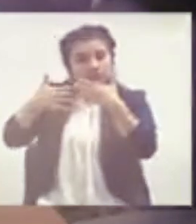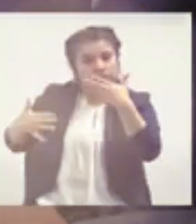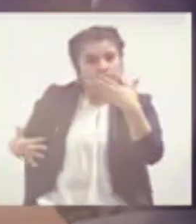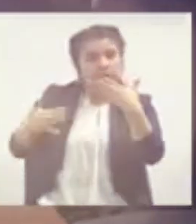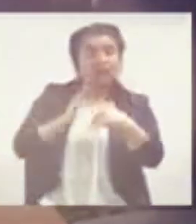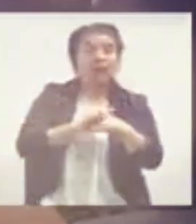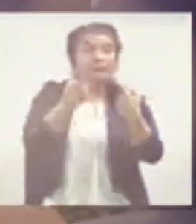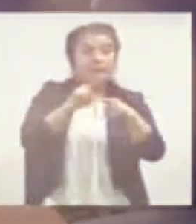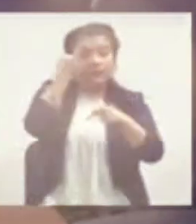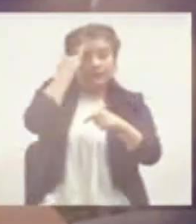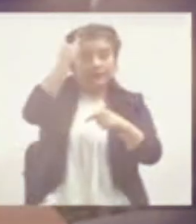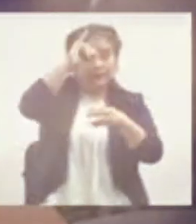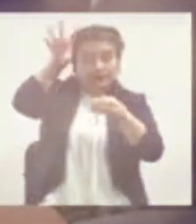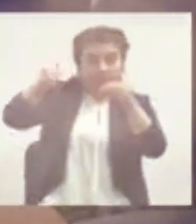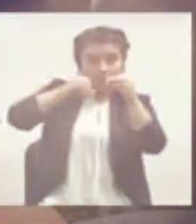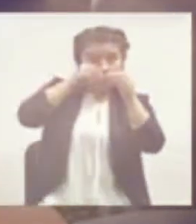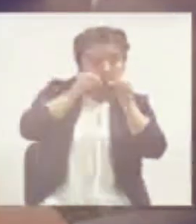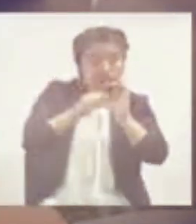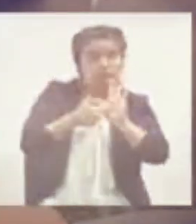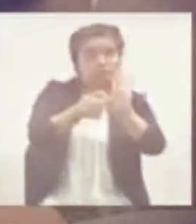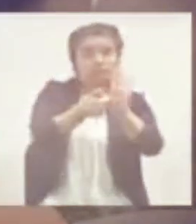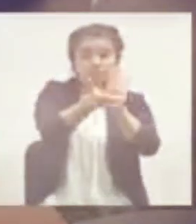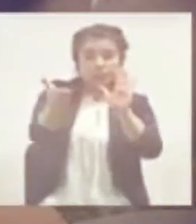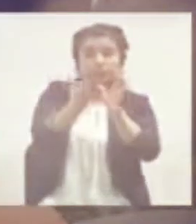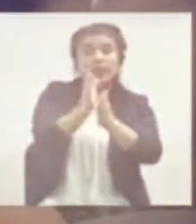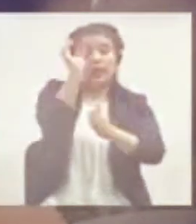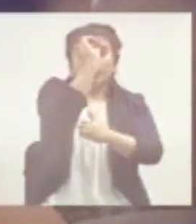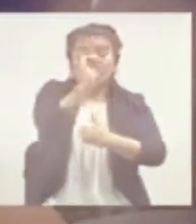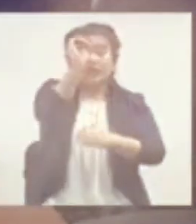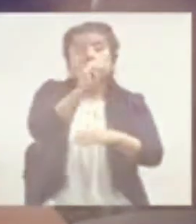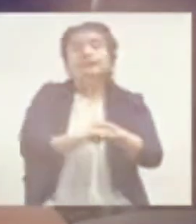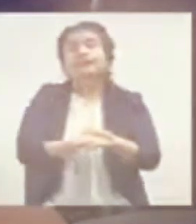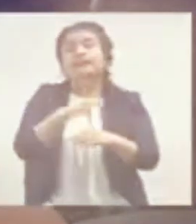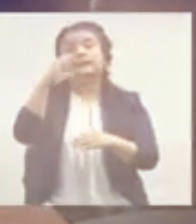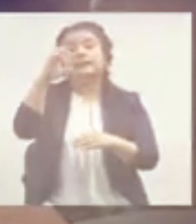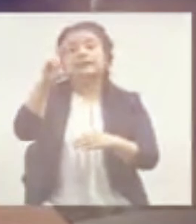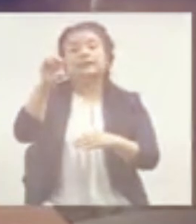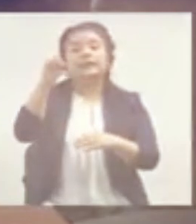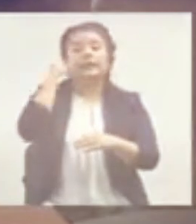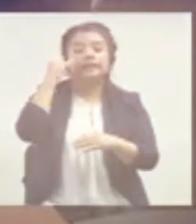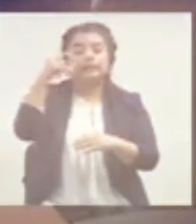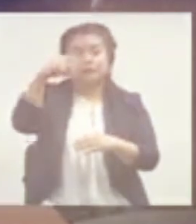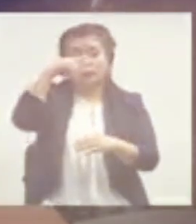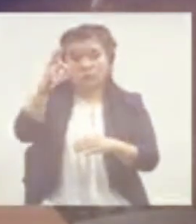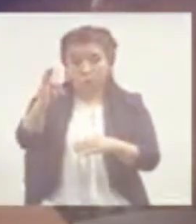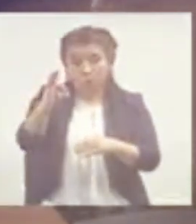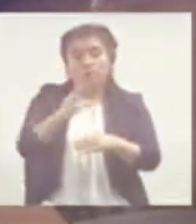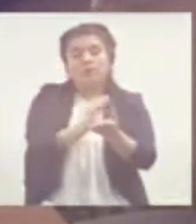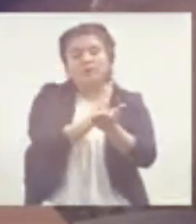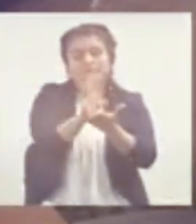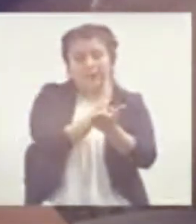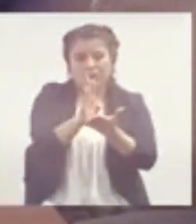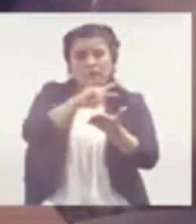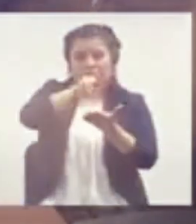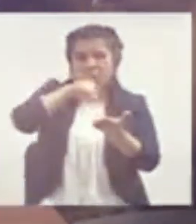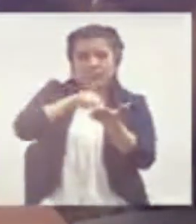es el extracto que estamos presentando. En la opinión del Crédito Hipotecario Nacional dice al respecto, se considera que actualmente